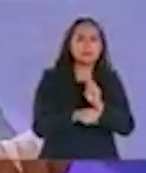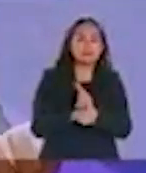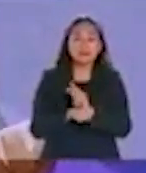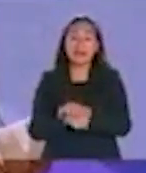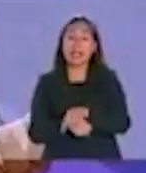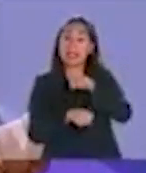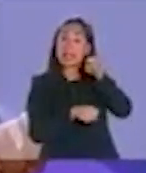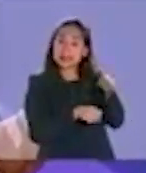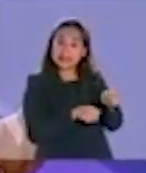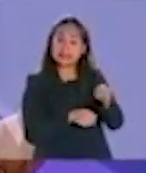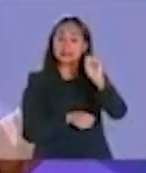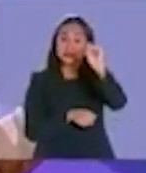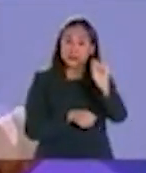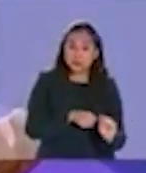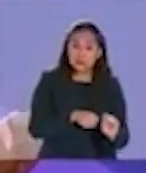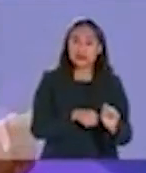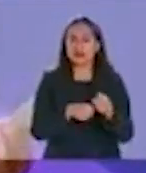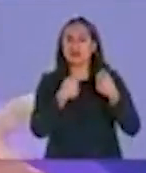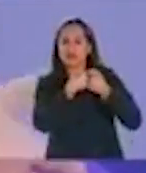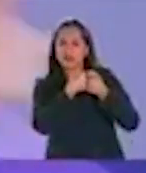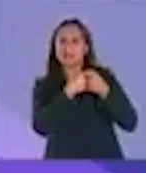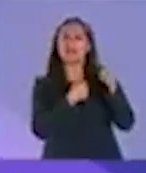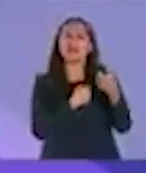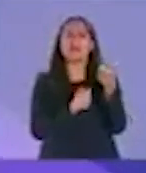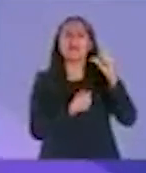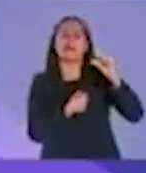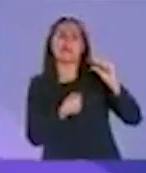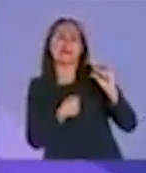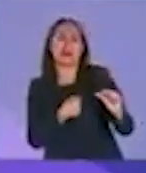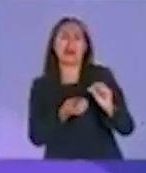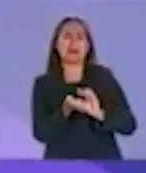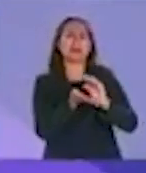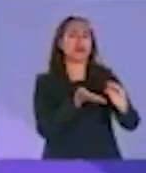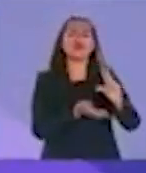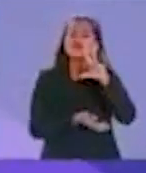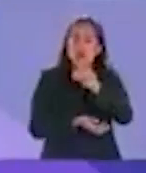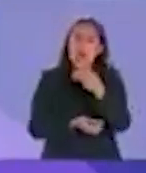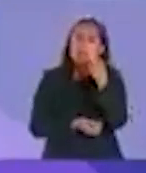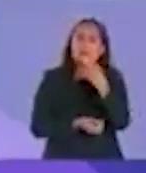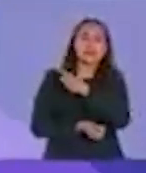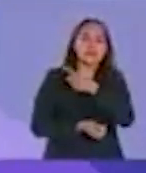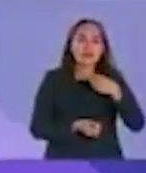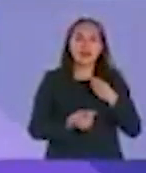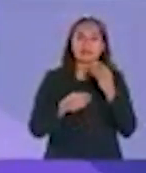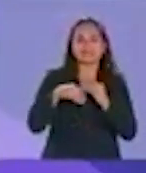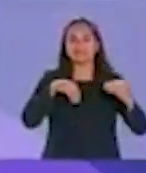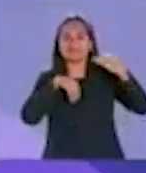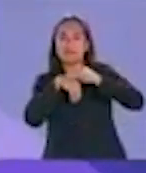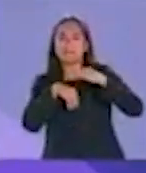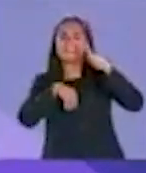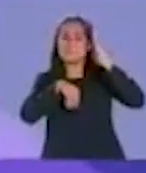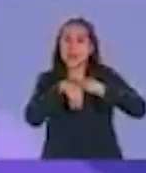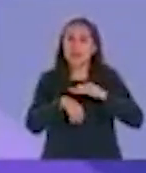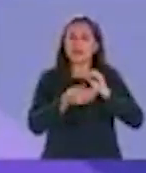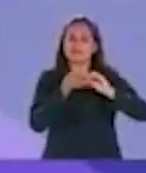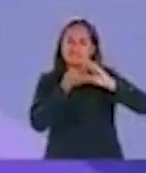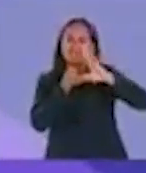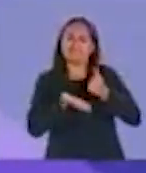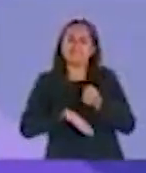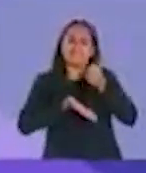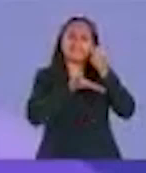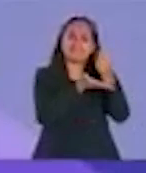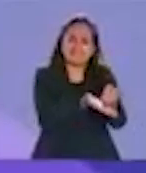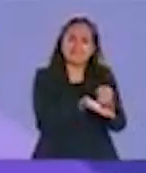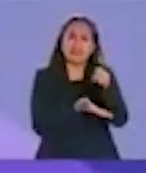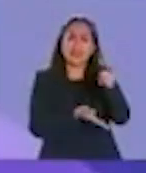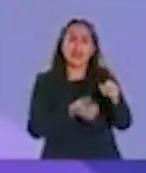a la condición de la frontera sur hay que modificar presupuestalmente eso utilizando evidentemente mucho de lo que